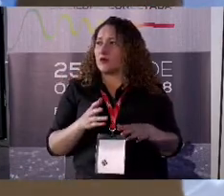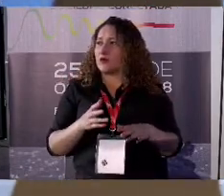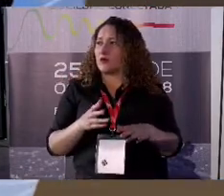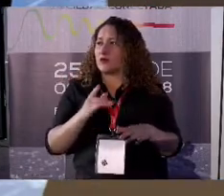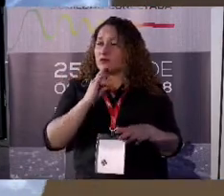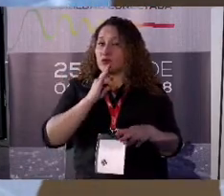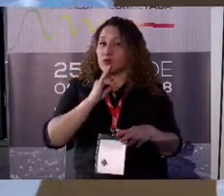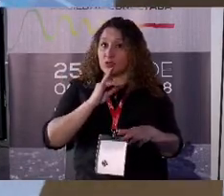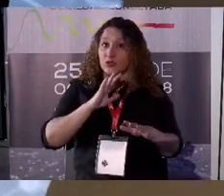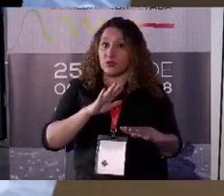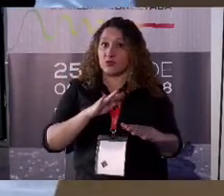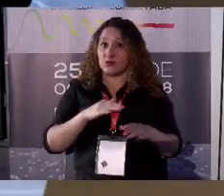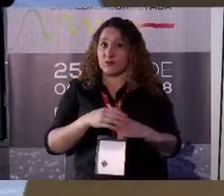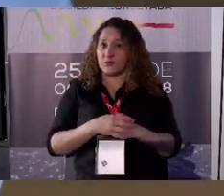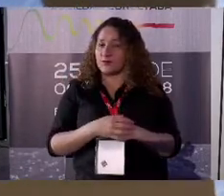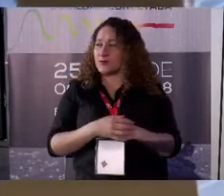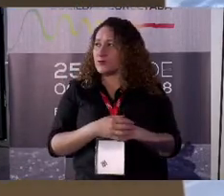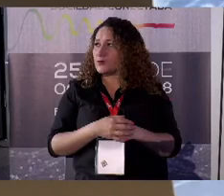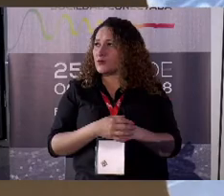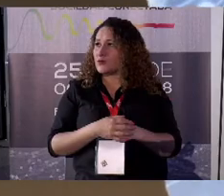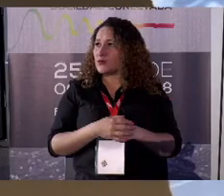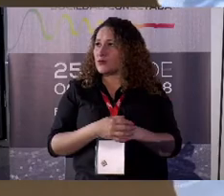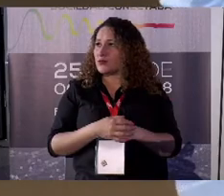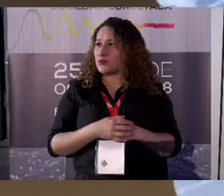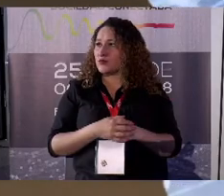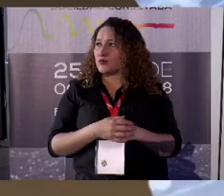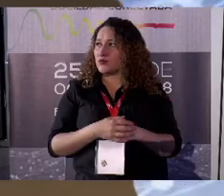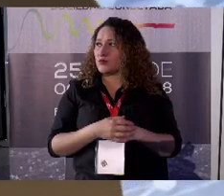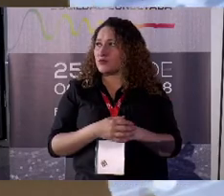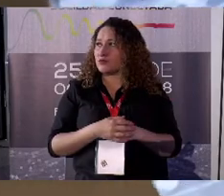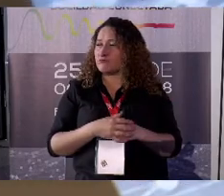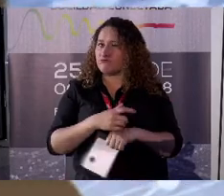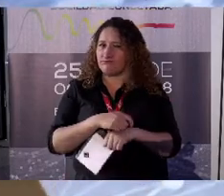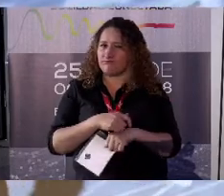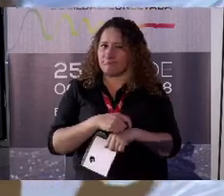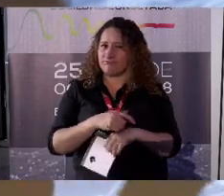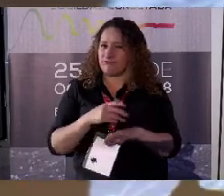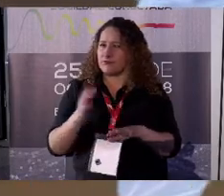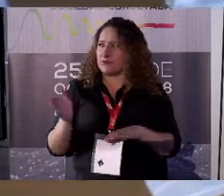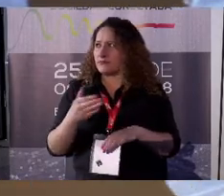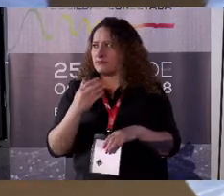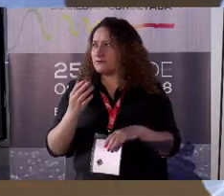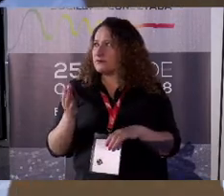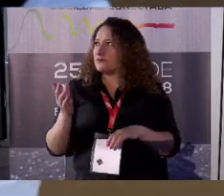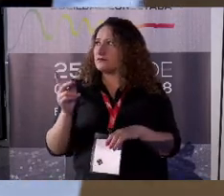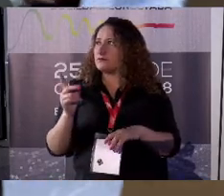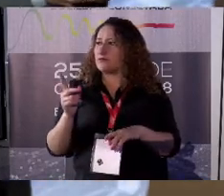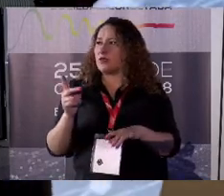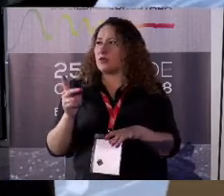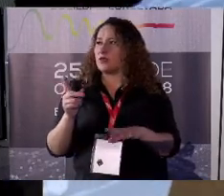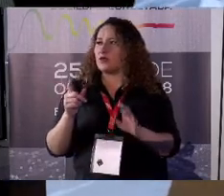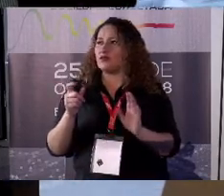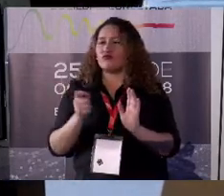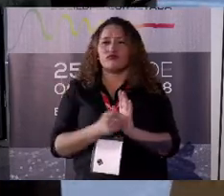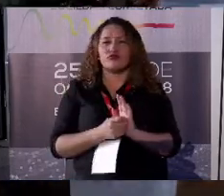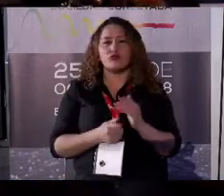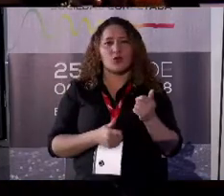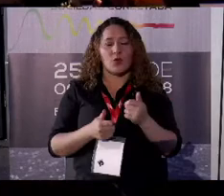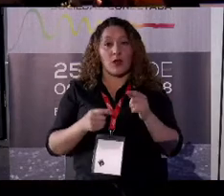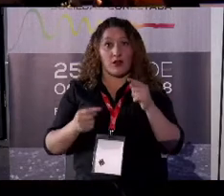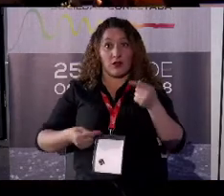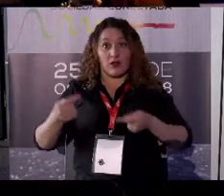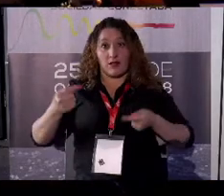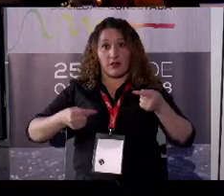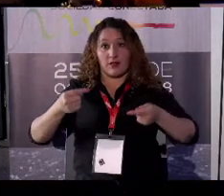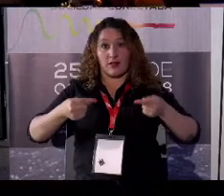en Estados Unidos. Lo voy a saltar por beneficio del tiempo. Pero el punto es el siguiente. La gran disputa en este